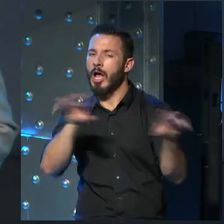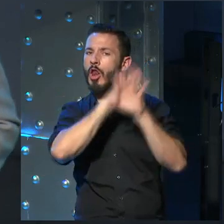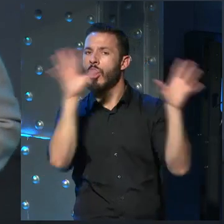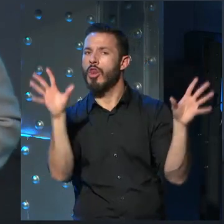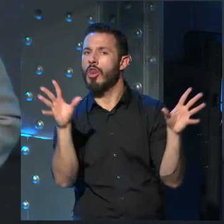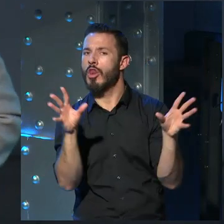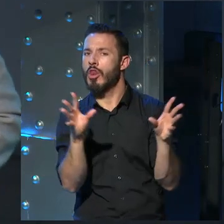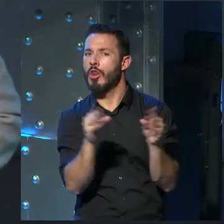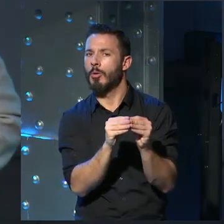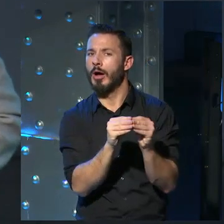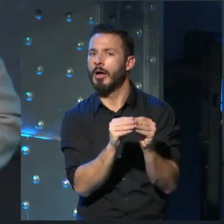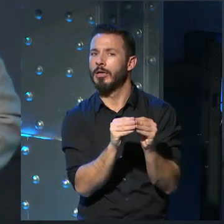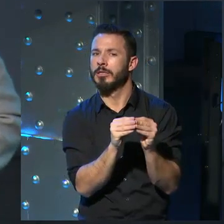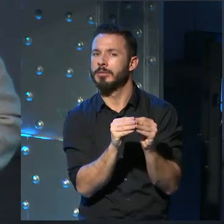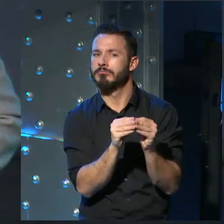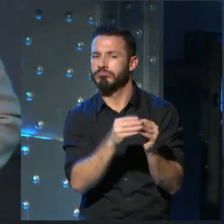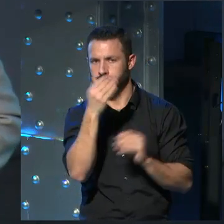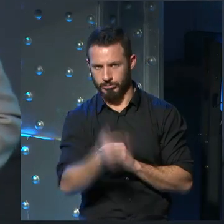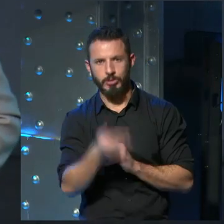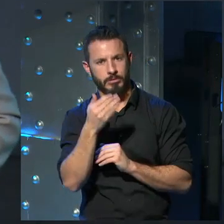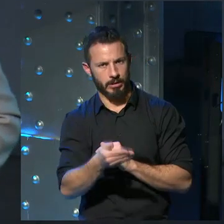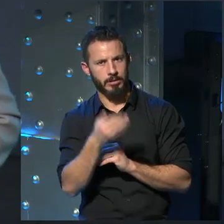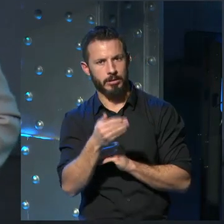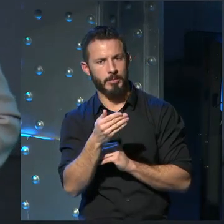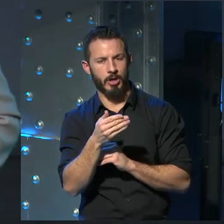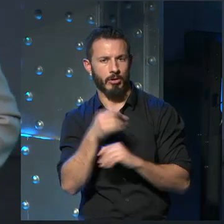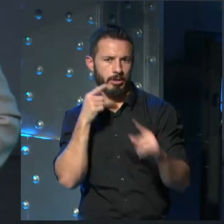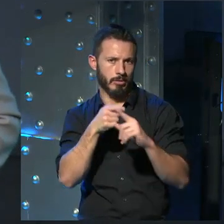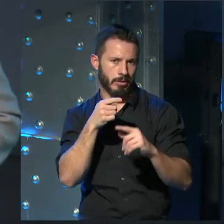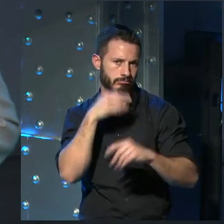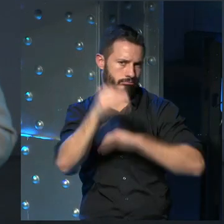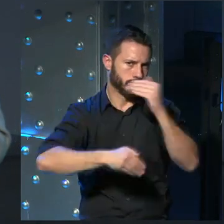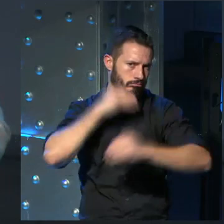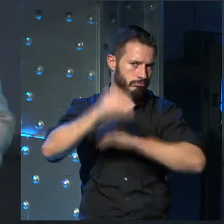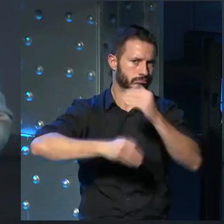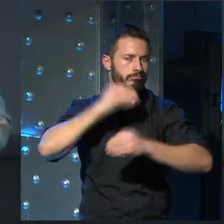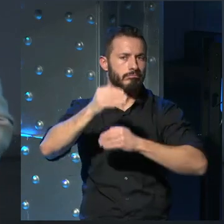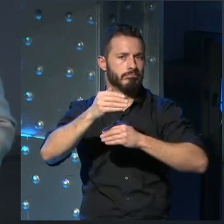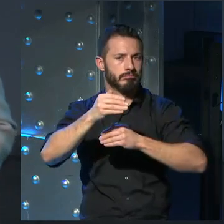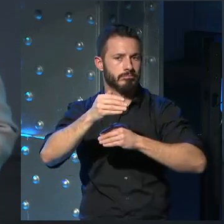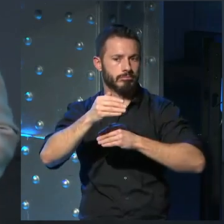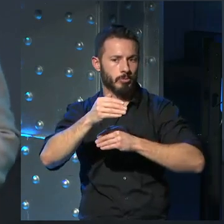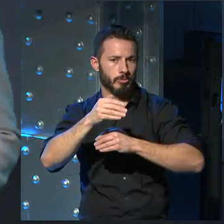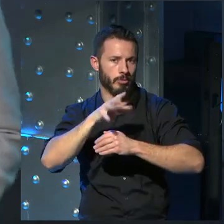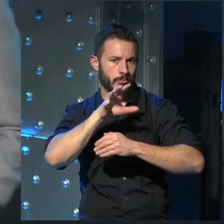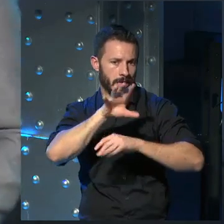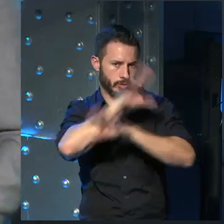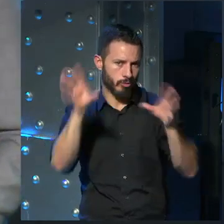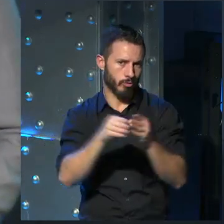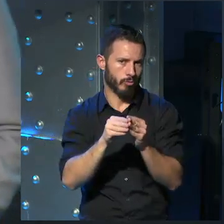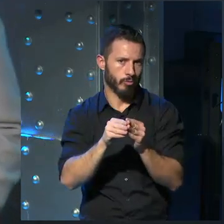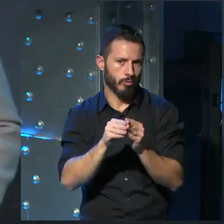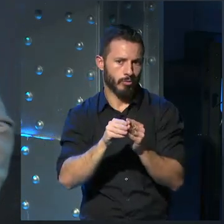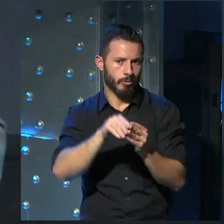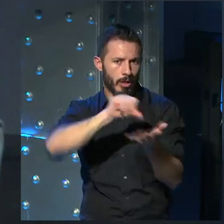global, desde luego muy importante para seguir creciendo como país, como conjunto